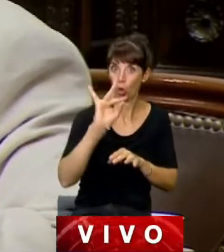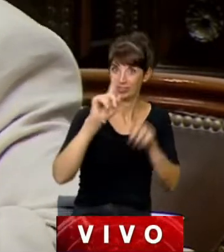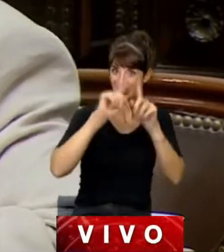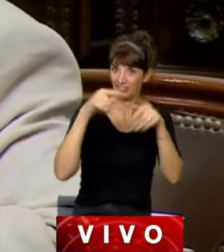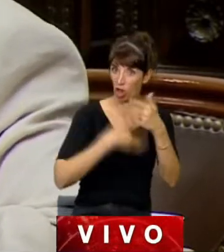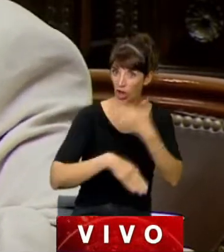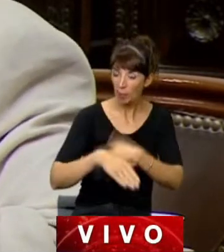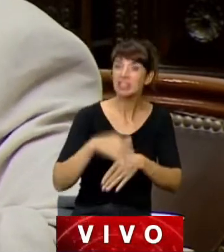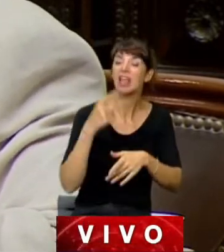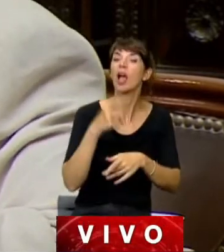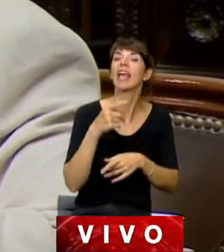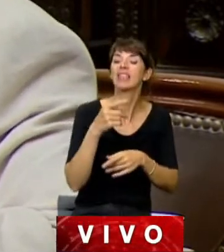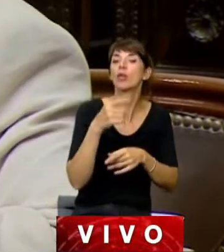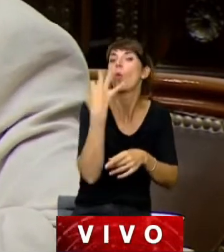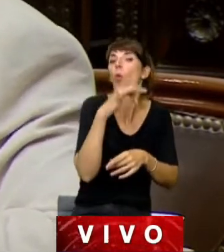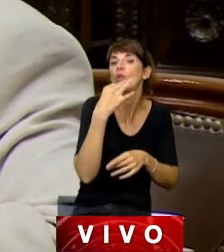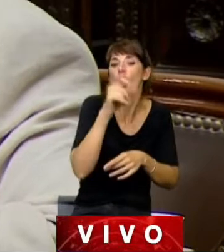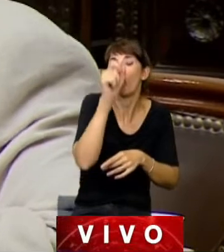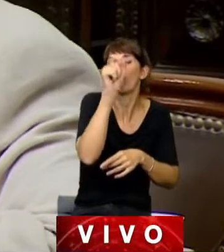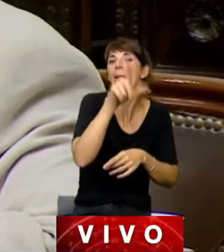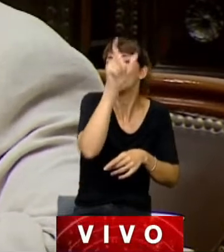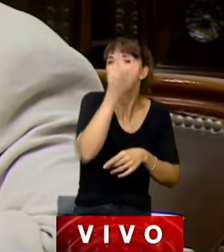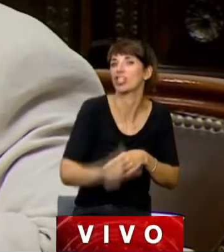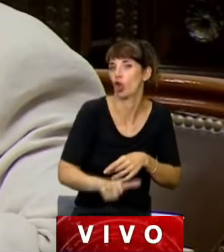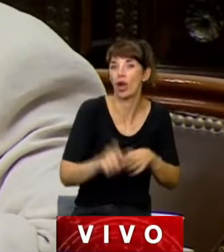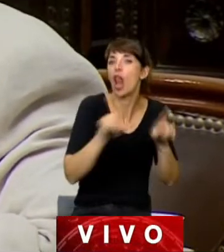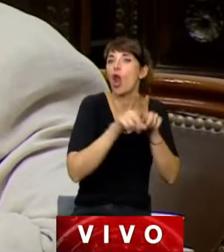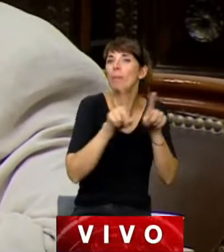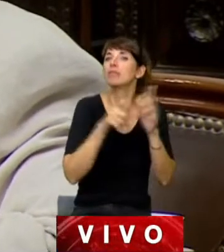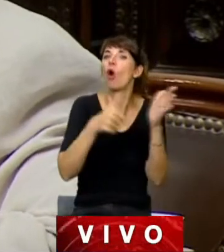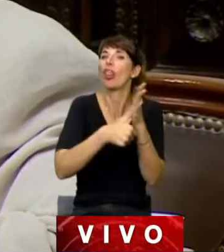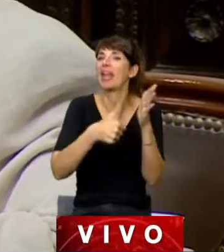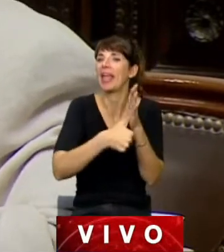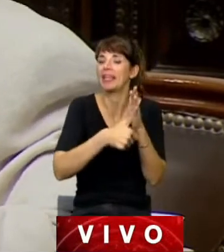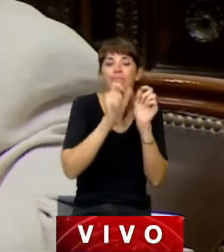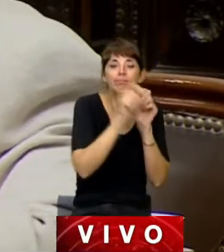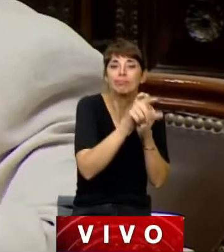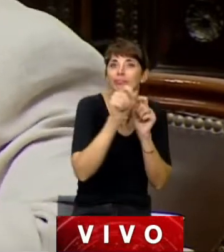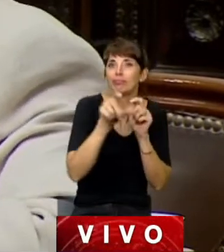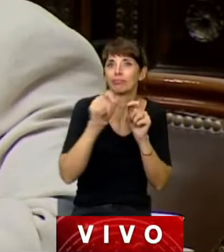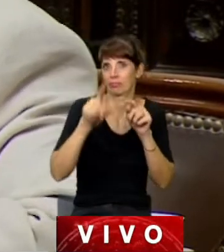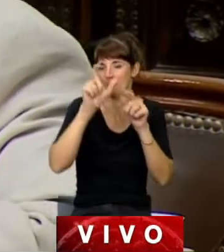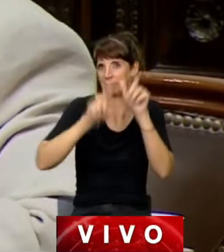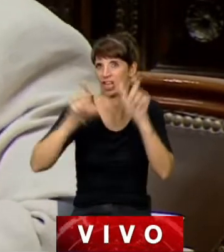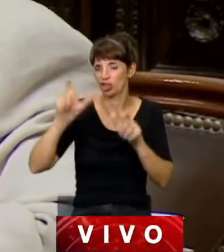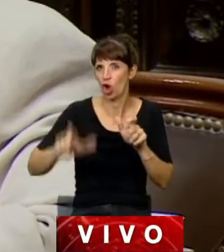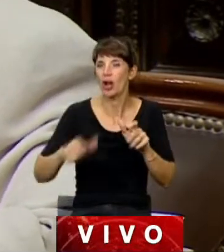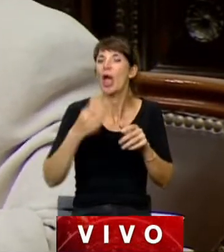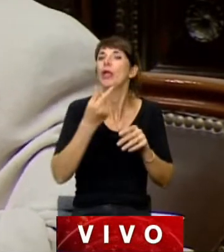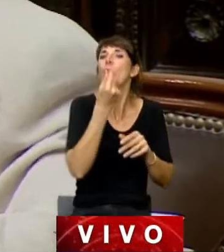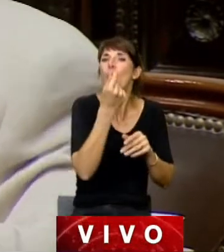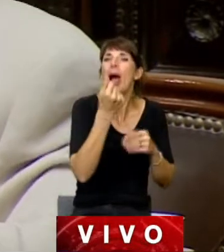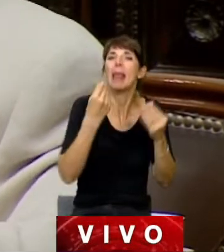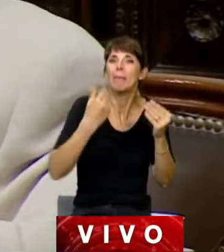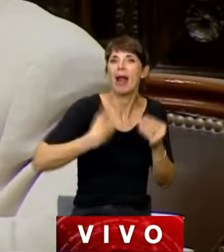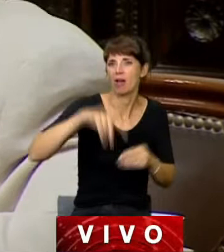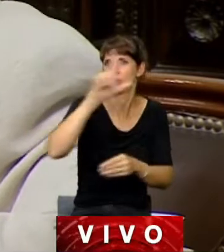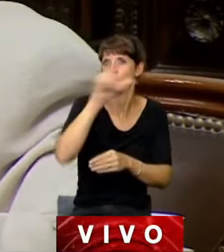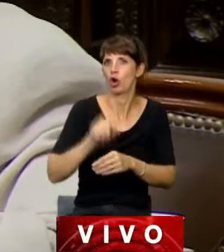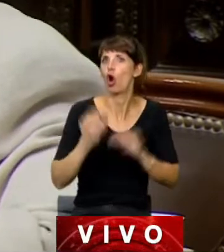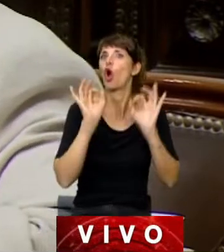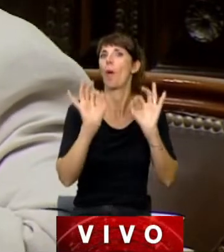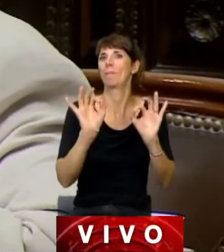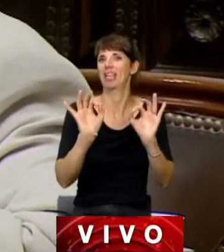público, personal e intransferible, como si fuera el DNI de una persona, y su validez es para todo el territorio nacional. Esto